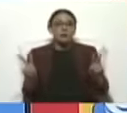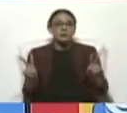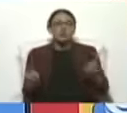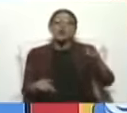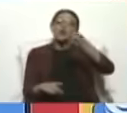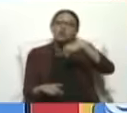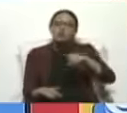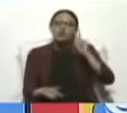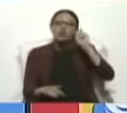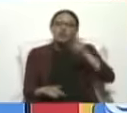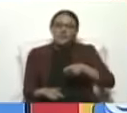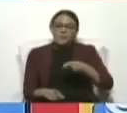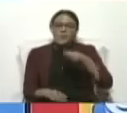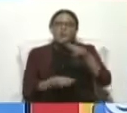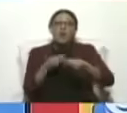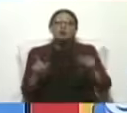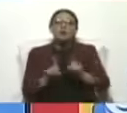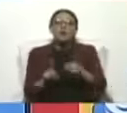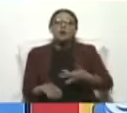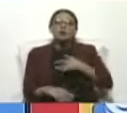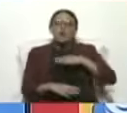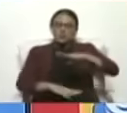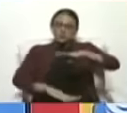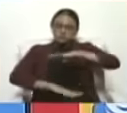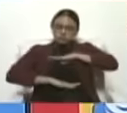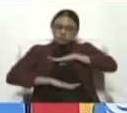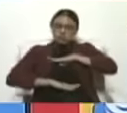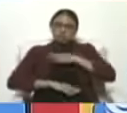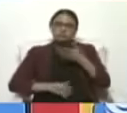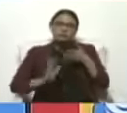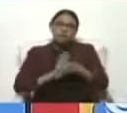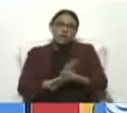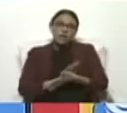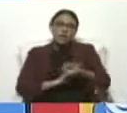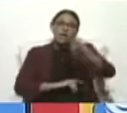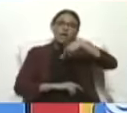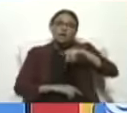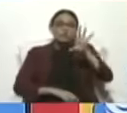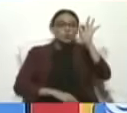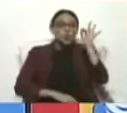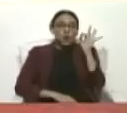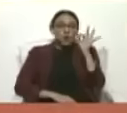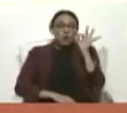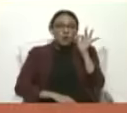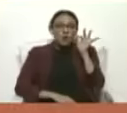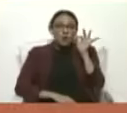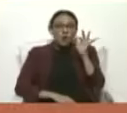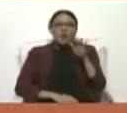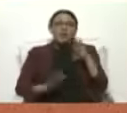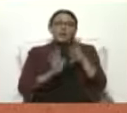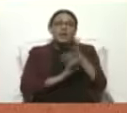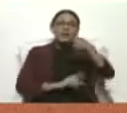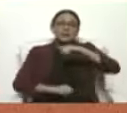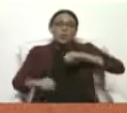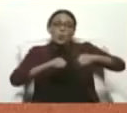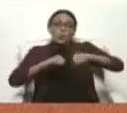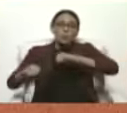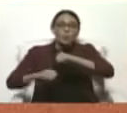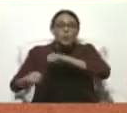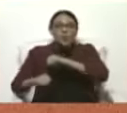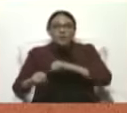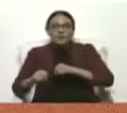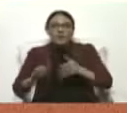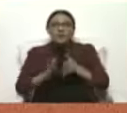salir satisfecho los venezolanos y las venezolanas por el despliegue y la emoción